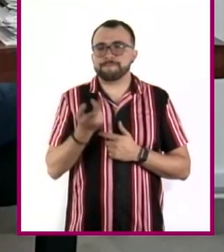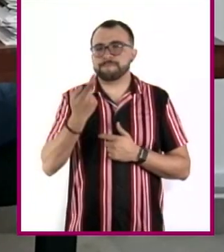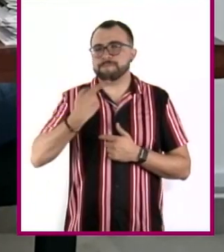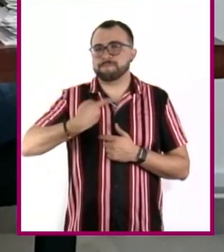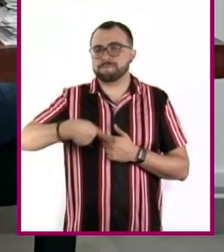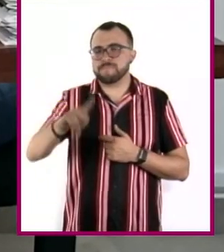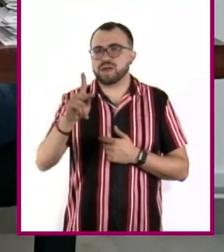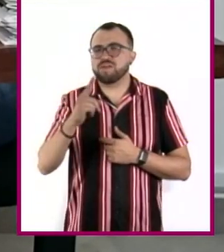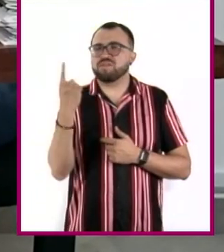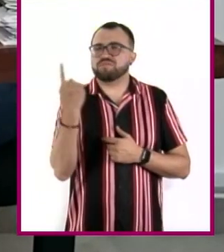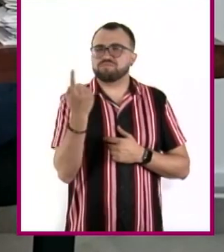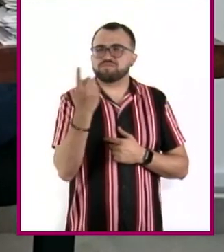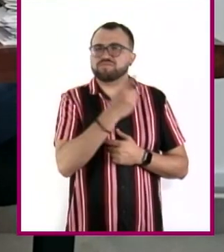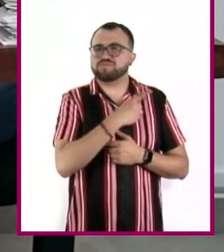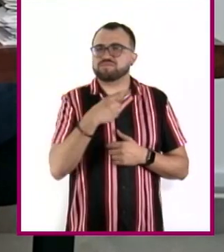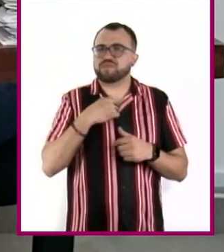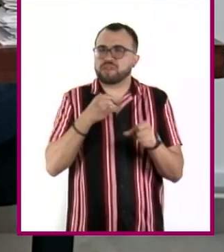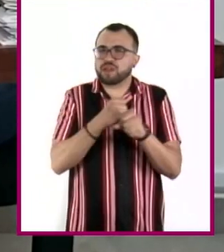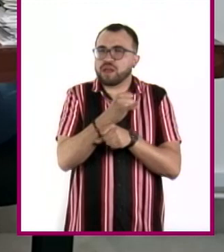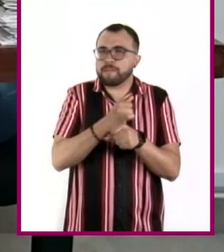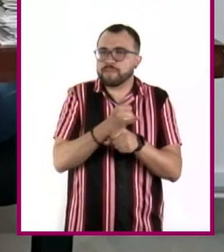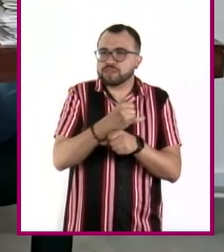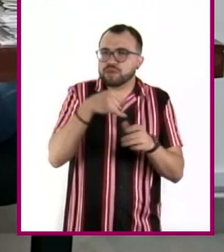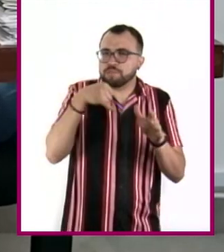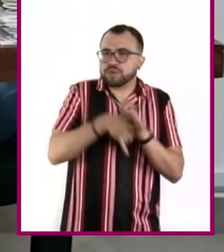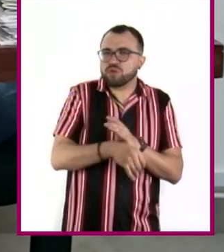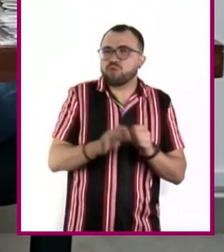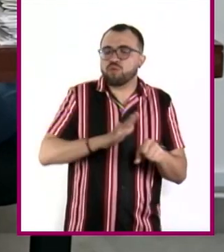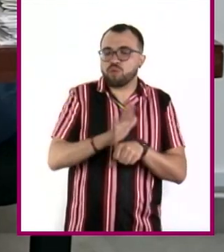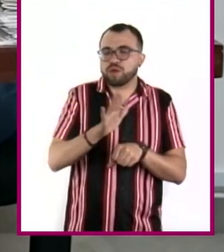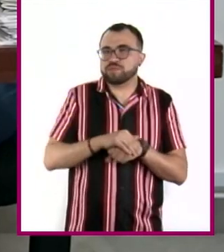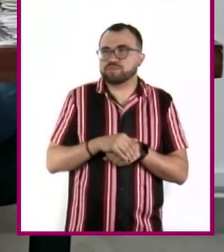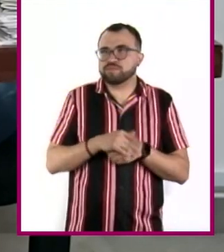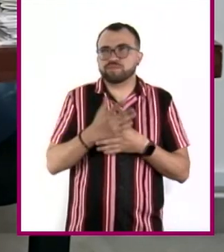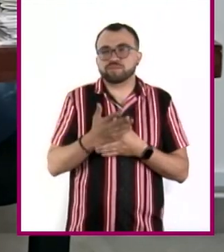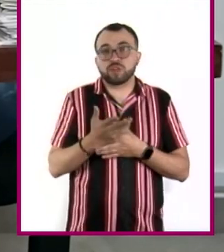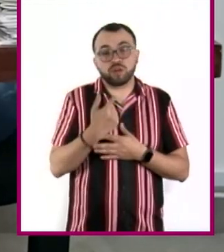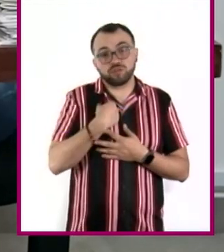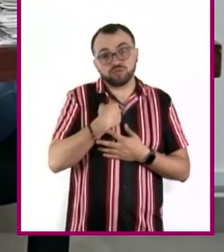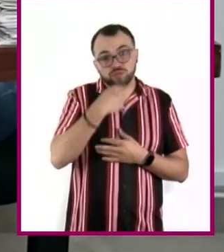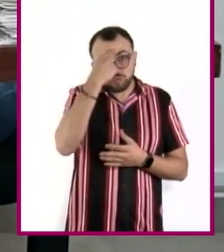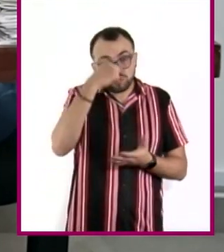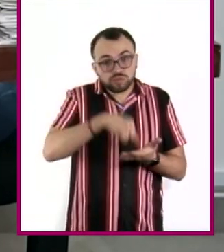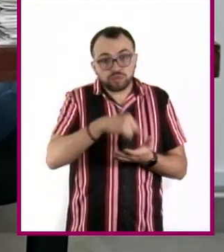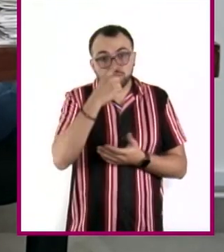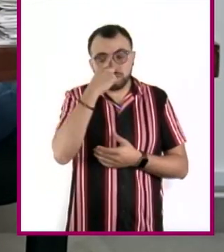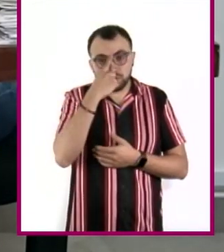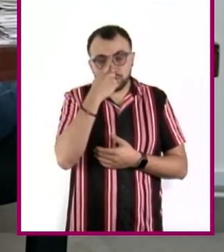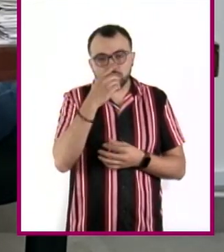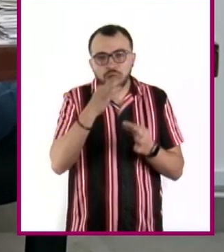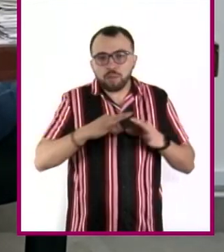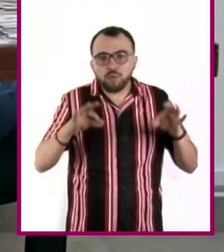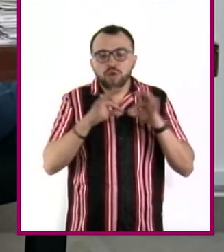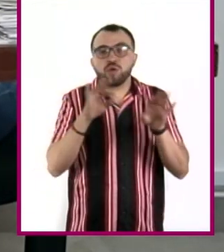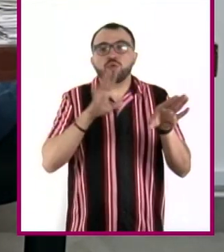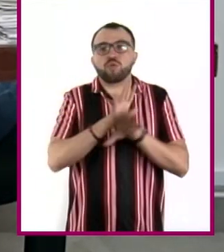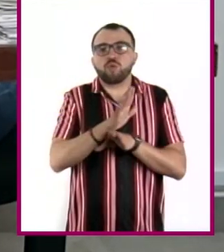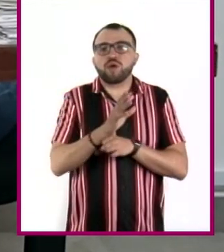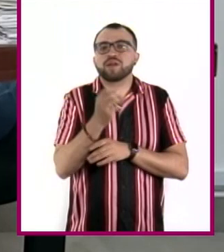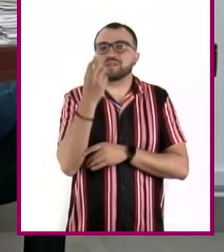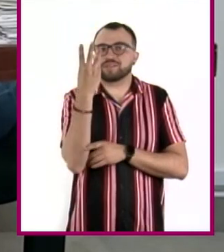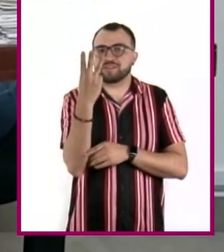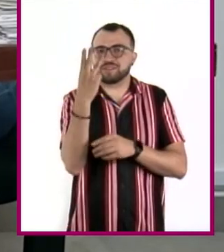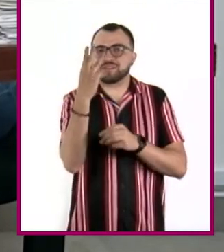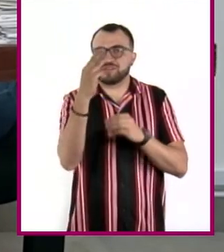tenemos que indagar? Pues yo me imagino que lo importante es saber si hay o no tres mundos, cómo funcionan ahora las